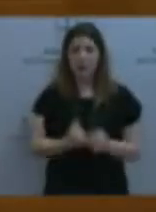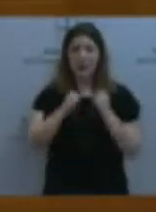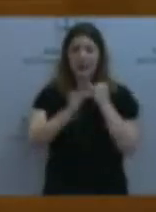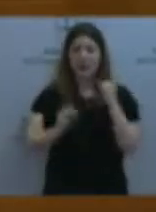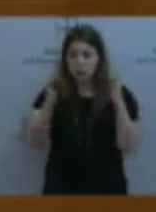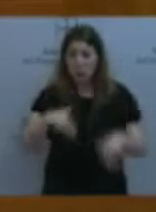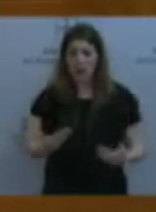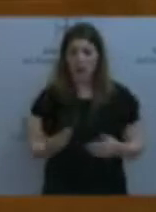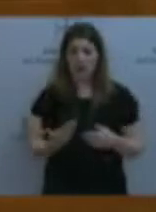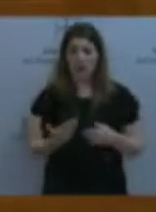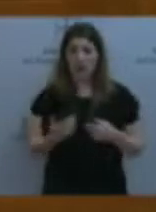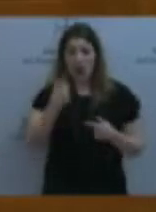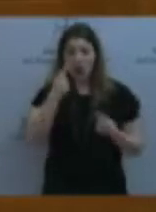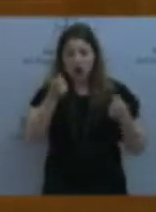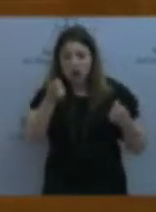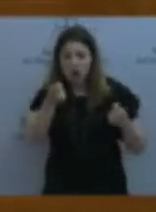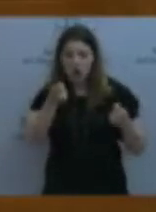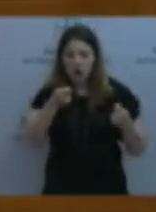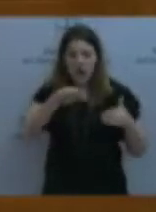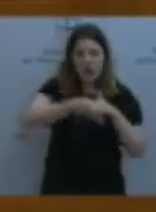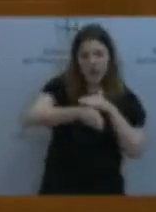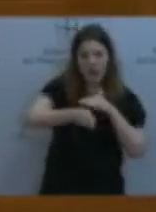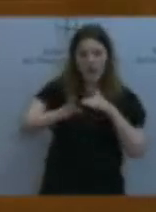salida, con un muro que rodea su tierra,